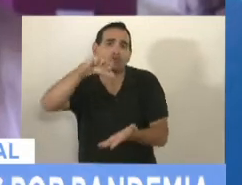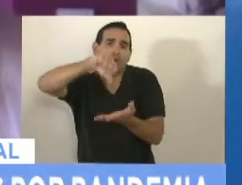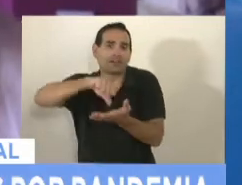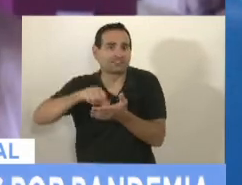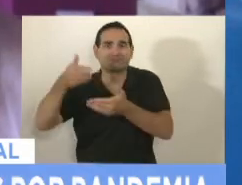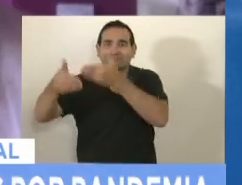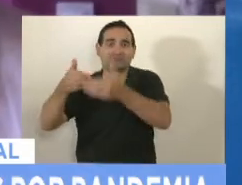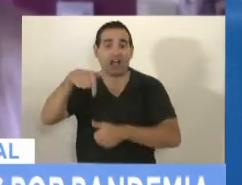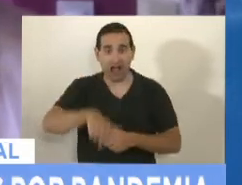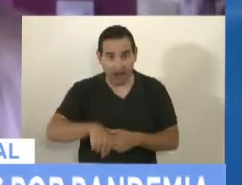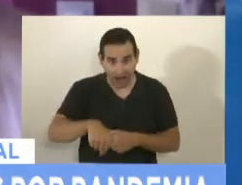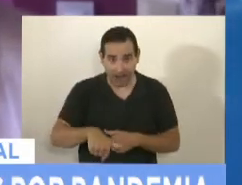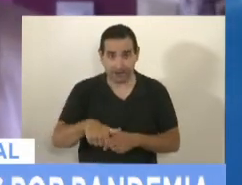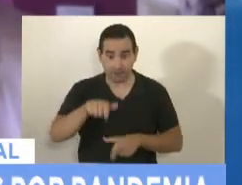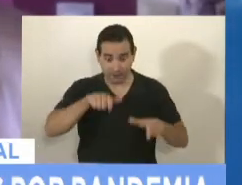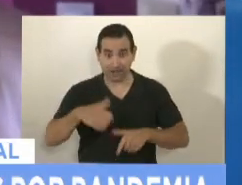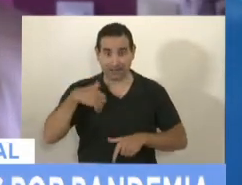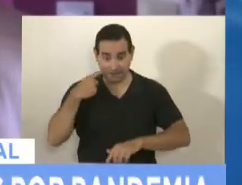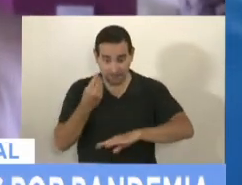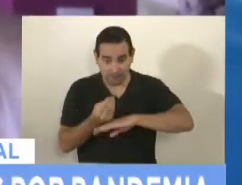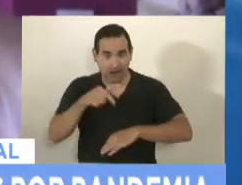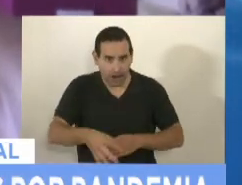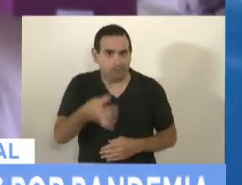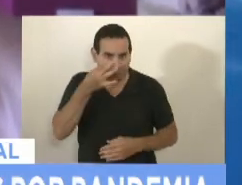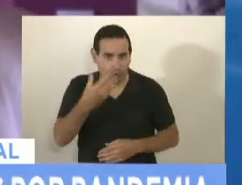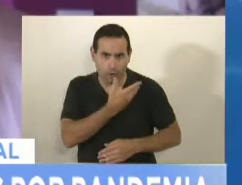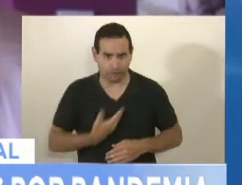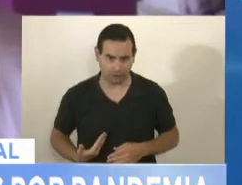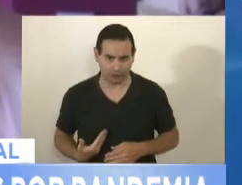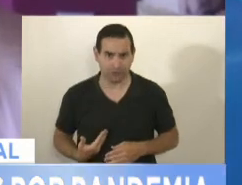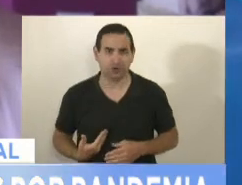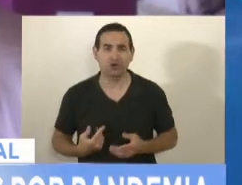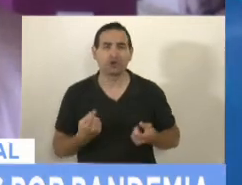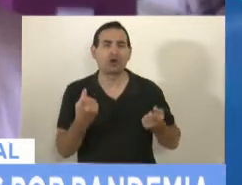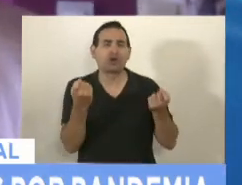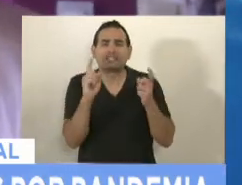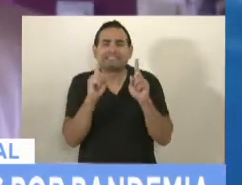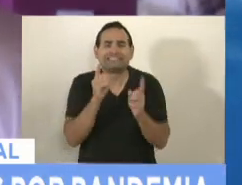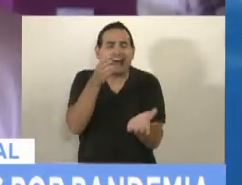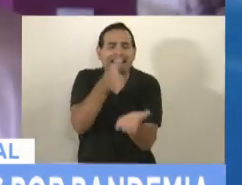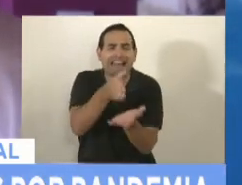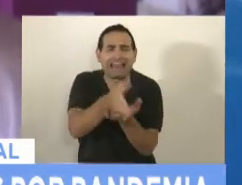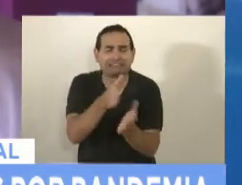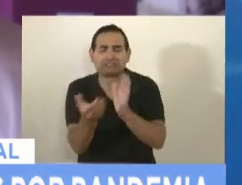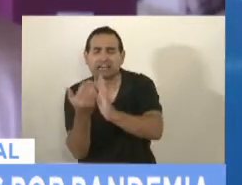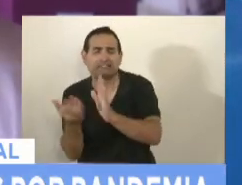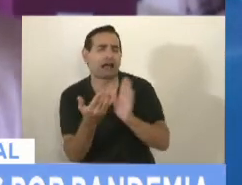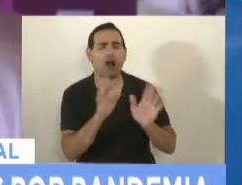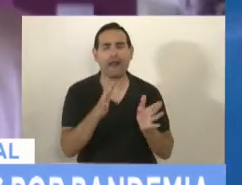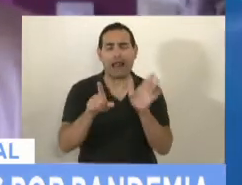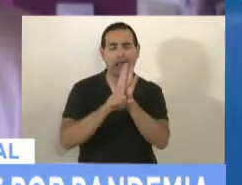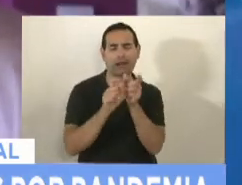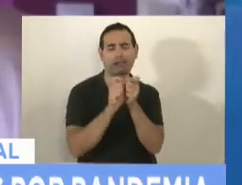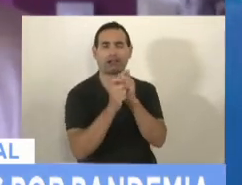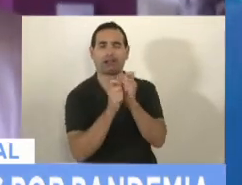vive de lejos. Nosotros lo vivimos acá personalmente. No hace falta restringir derechos. No hace falta acomodar las leyes a